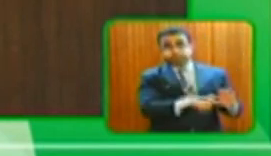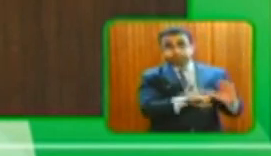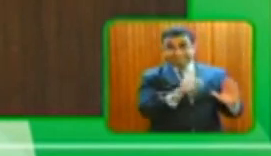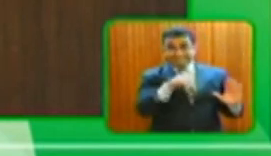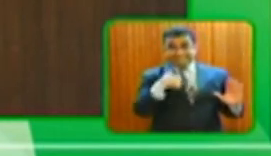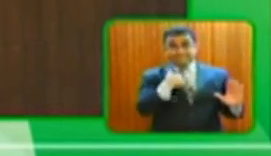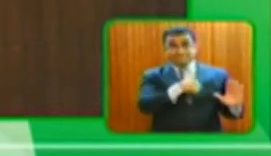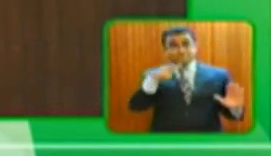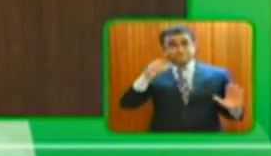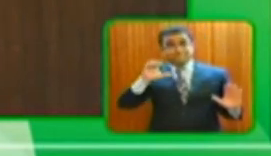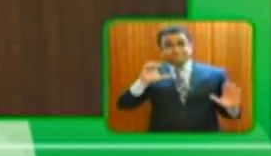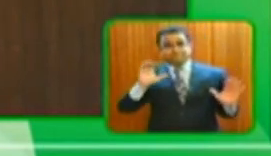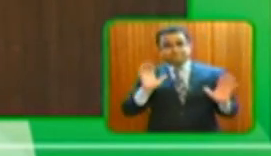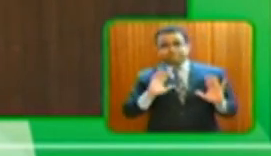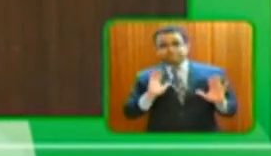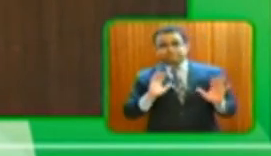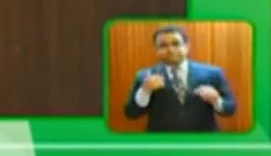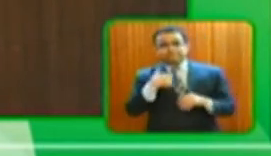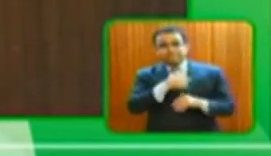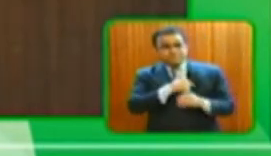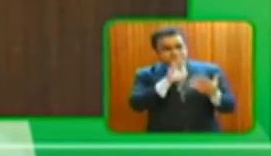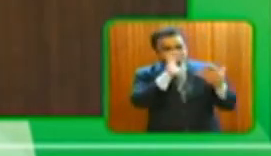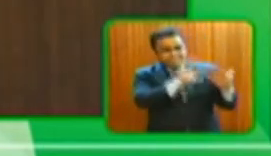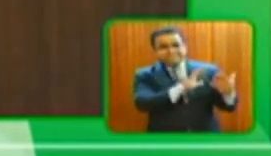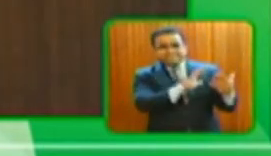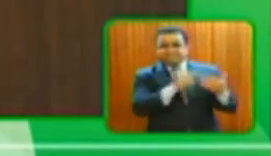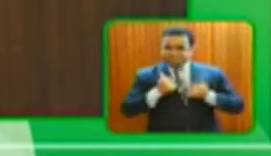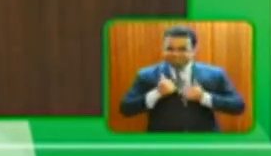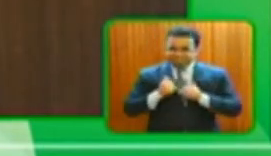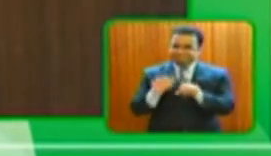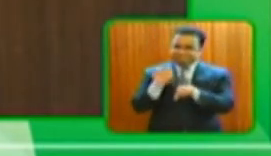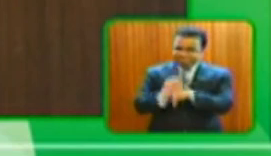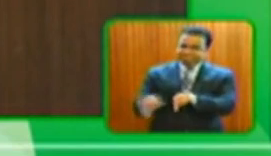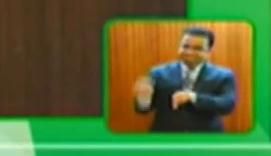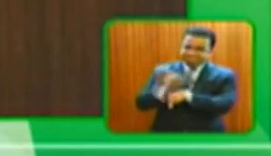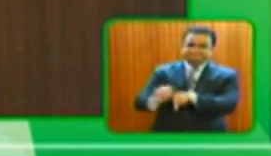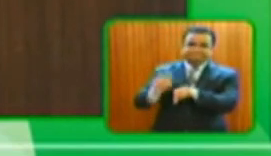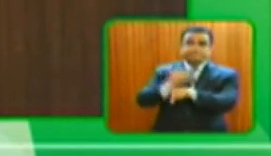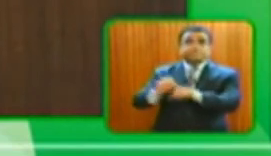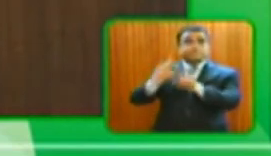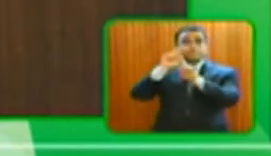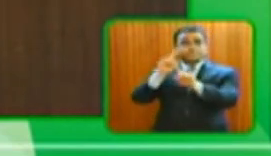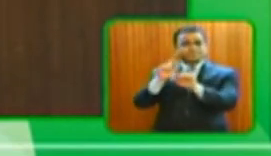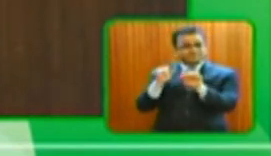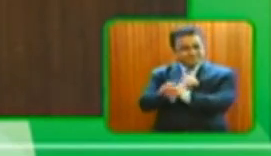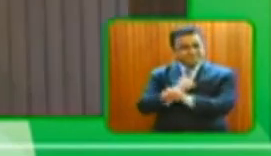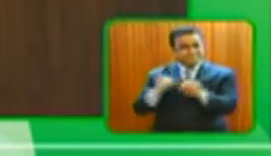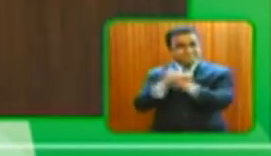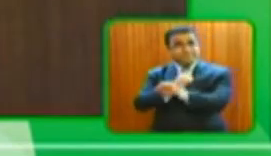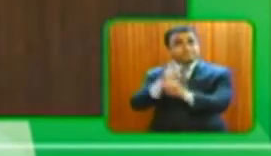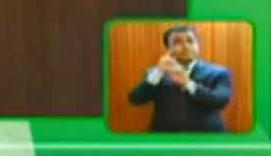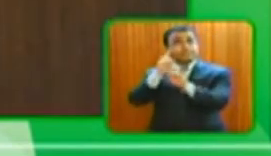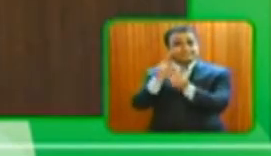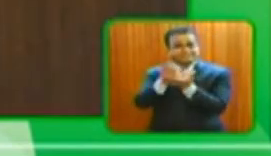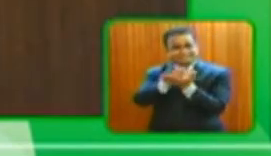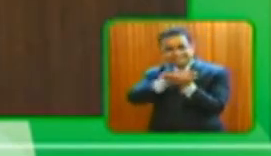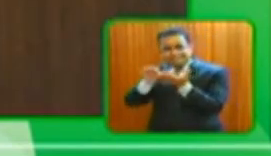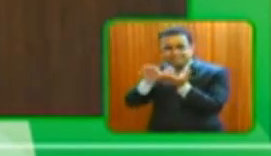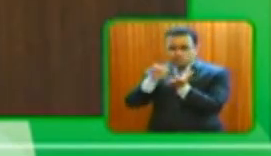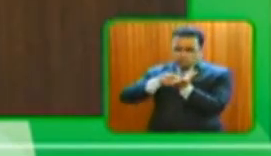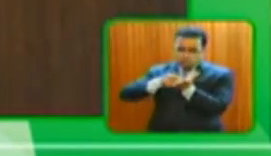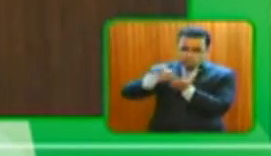Ciudadana sigamos volcando todos nuestros esfuerzos en priorizar la lucha a favor de la transparencia,